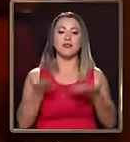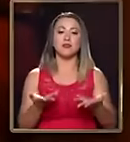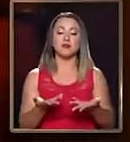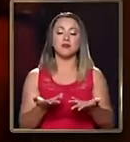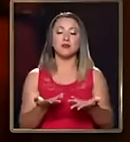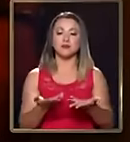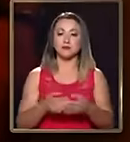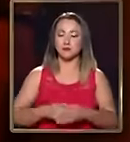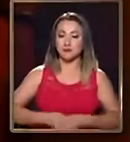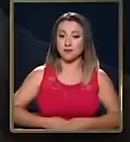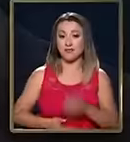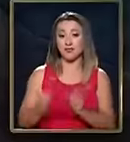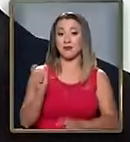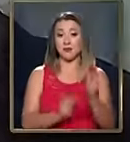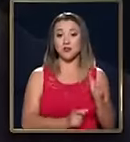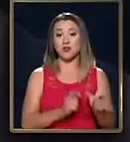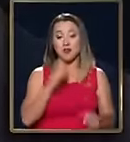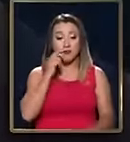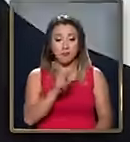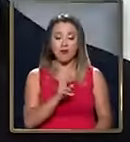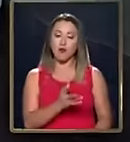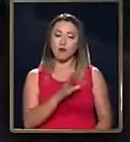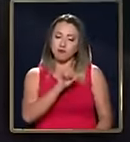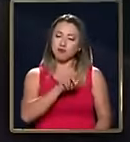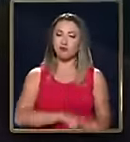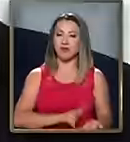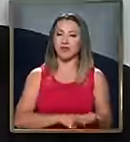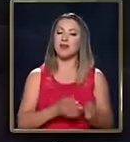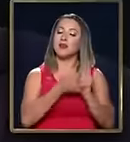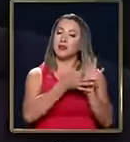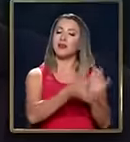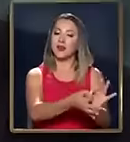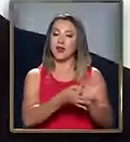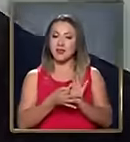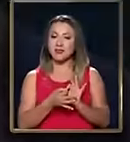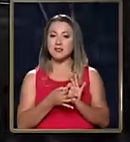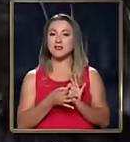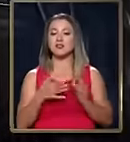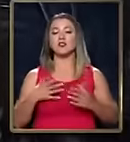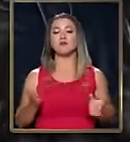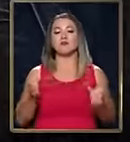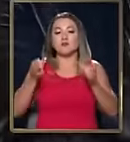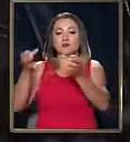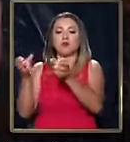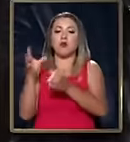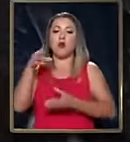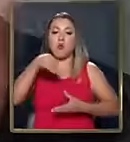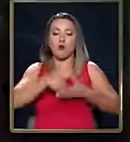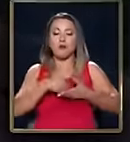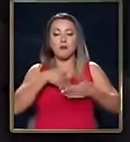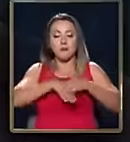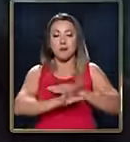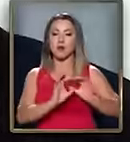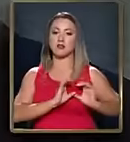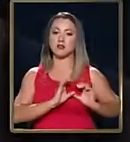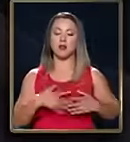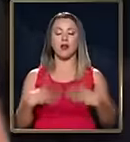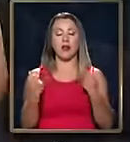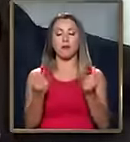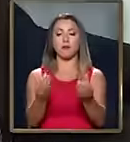sin duda la gente lo reconoce, lo agradece y yo me lo llevaré en el fondo de mi corazón, del alma, de verdad. Muchas